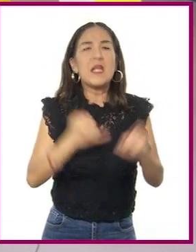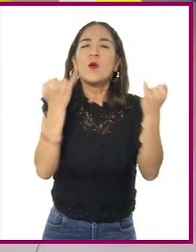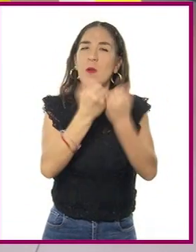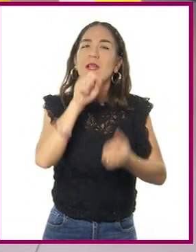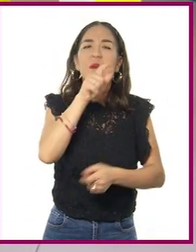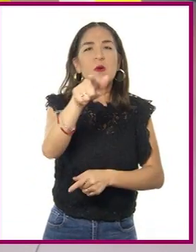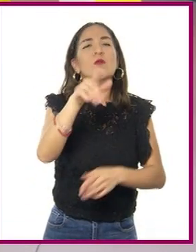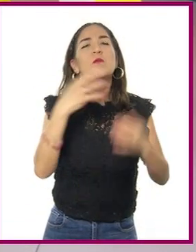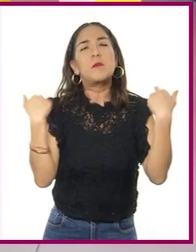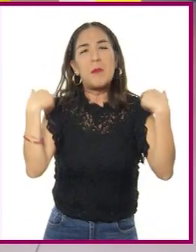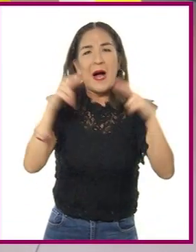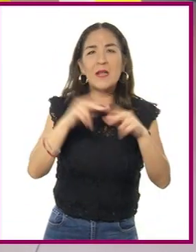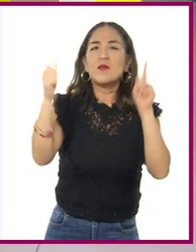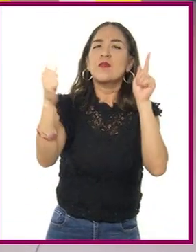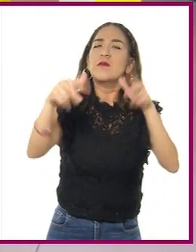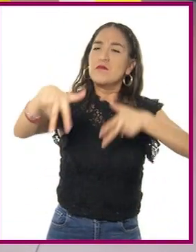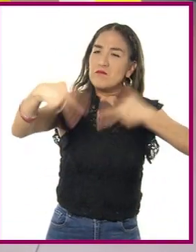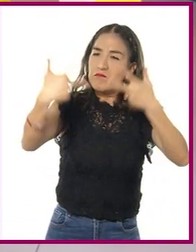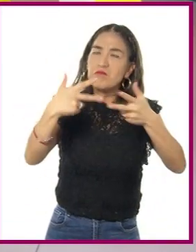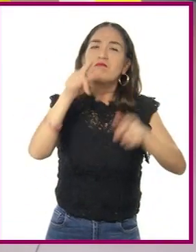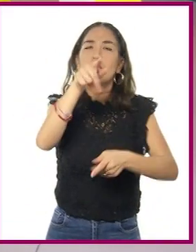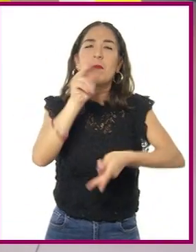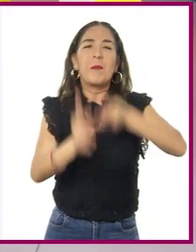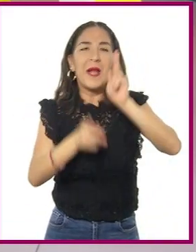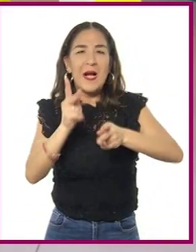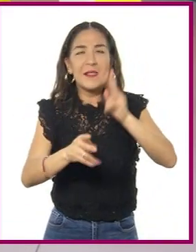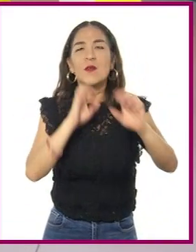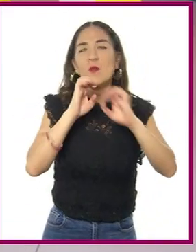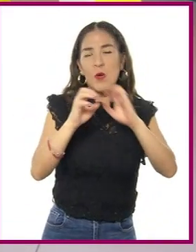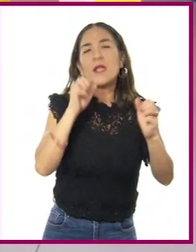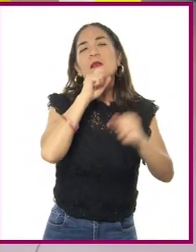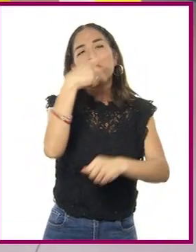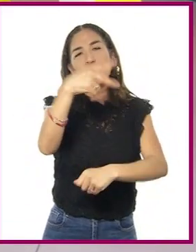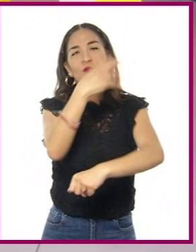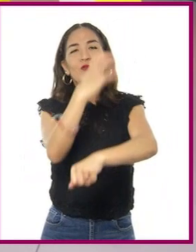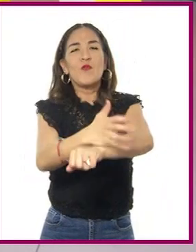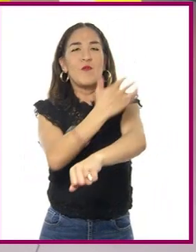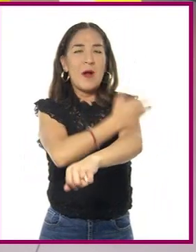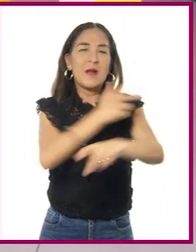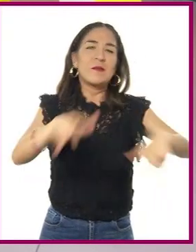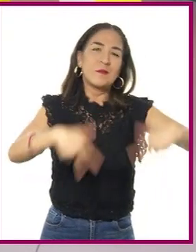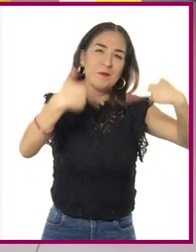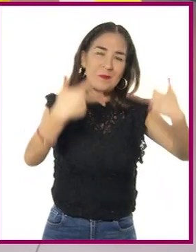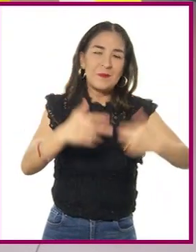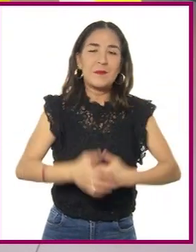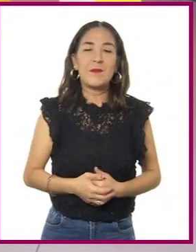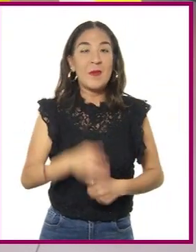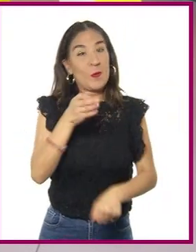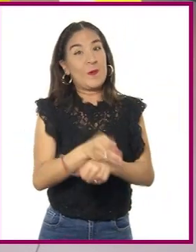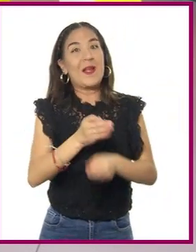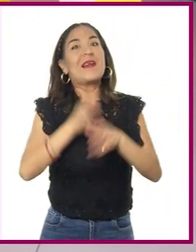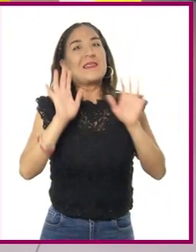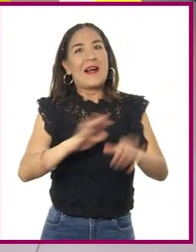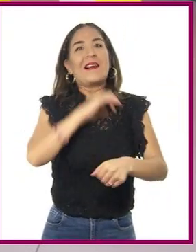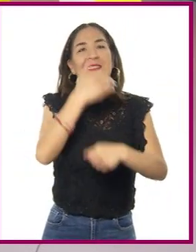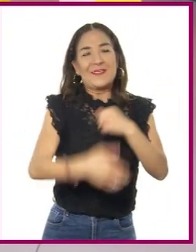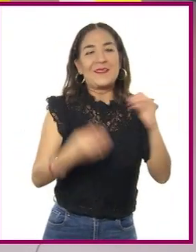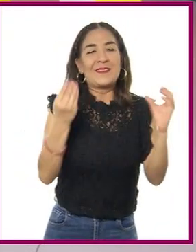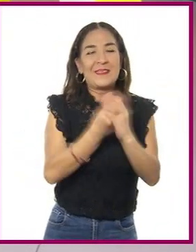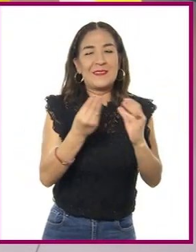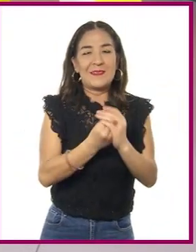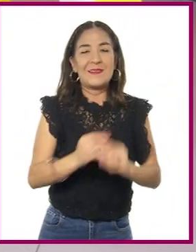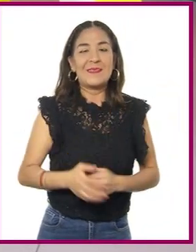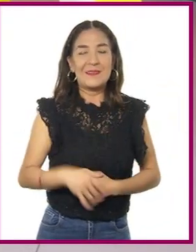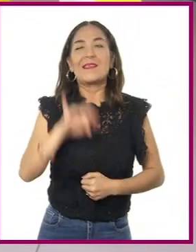comuniquen con sus maestras, maestros y compañeros a distancia. Maestro Julio, estamos por concluir.